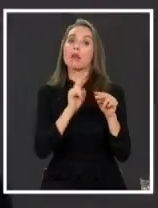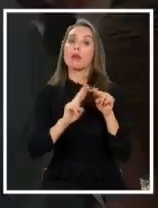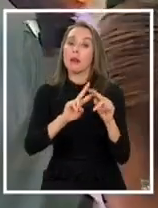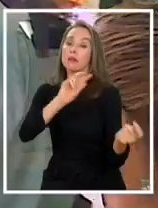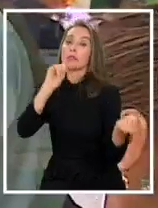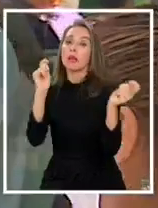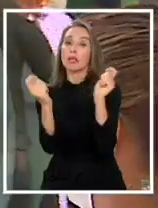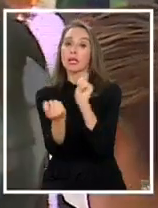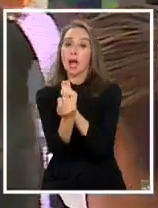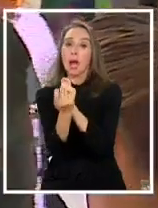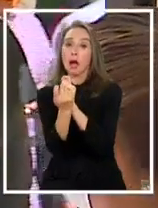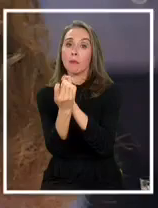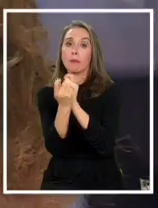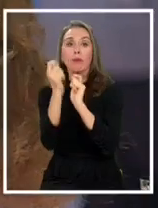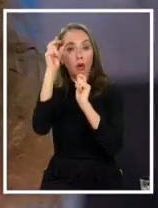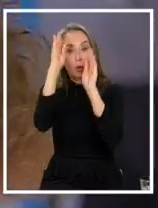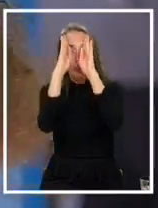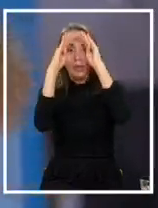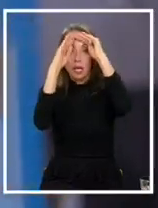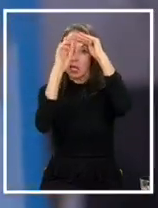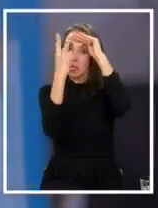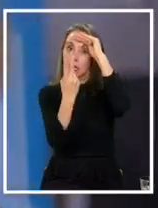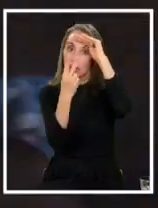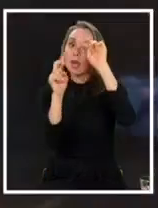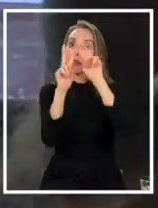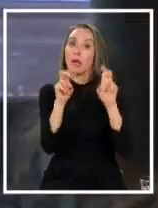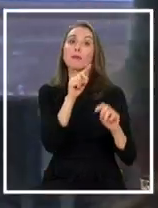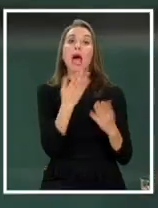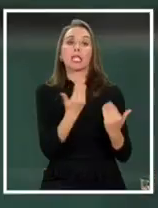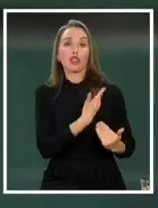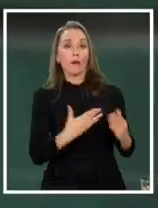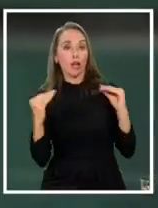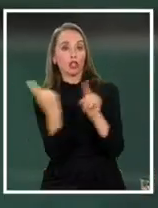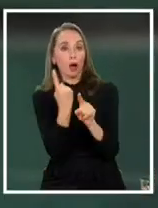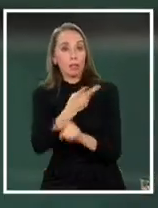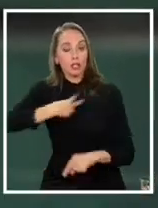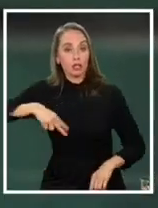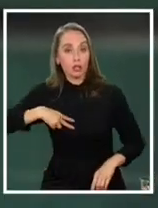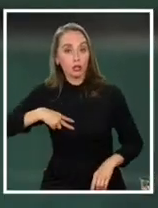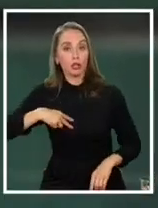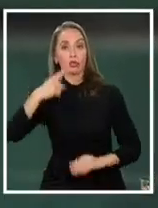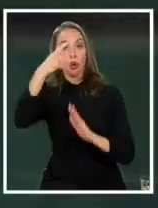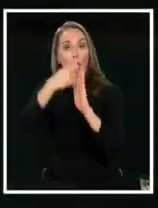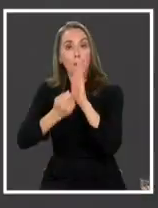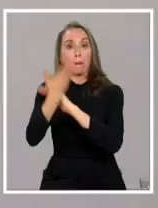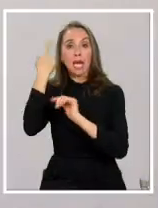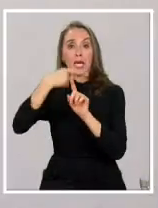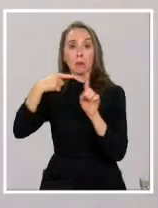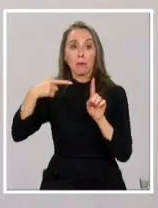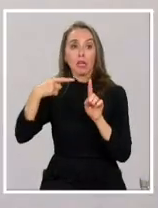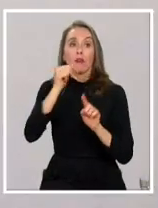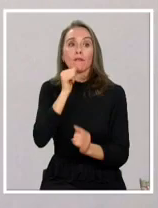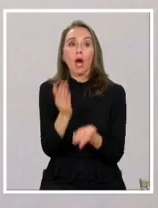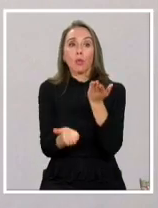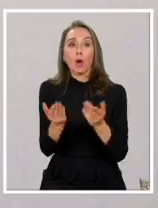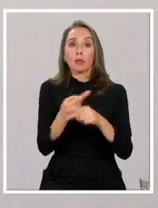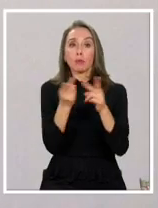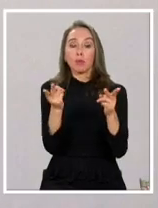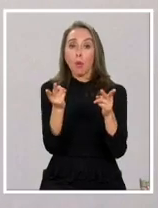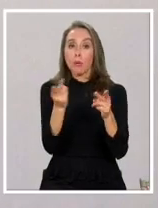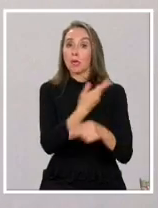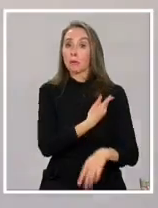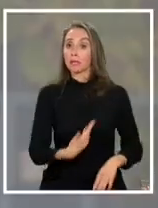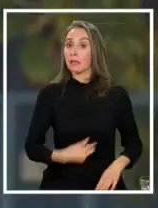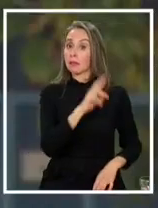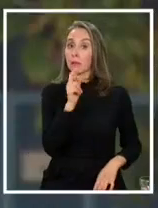un cambio de paradigma en esta materia. Y ellos debieron haber conversado más con nosotros. Con nosotros lo levantamos hace un mes y medio y no había sido todavía la cuenta pública del presidente